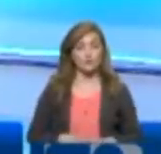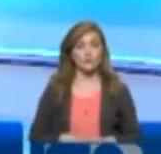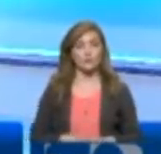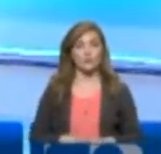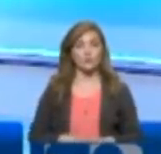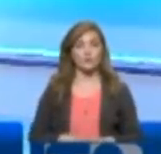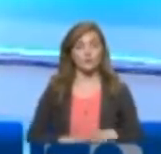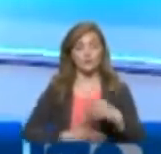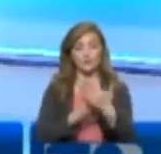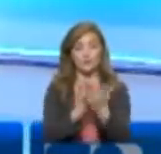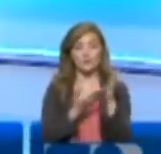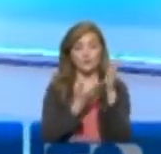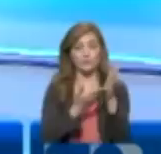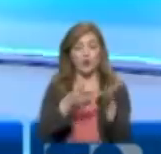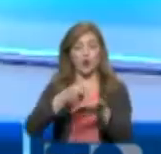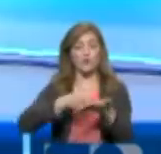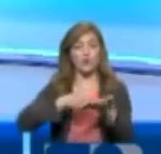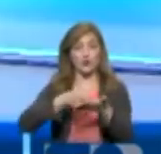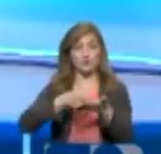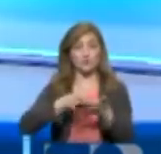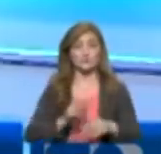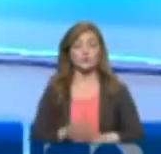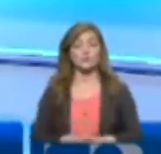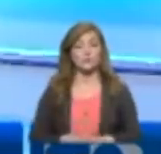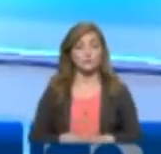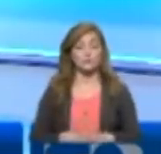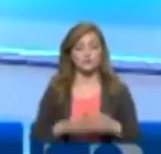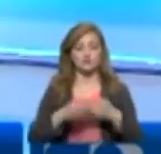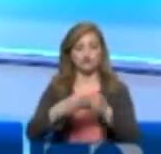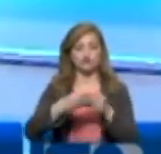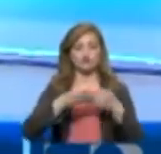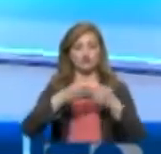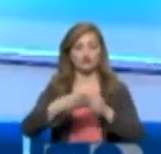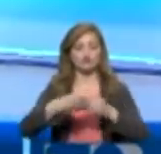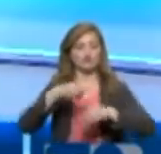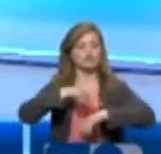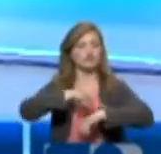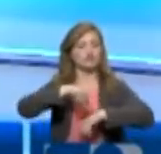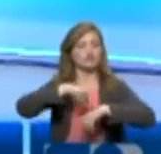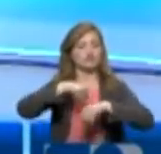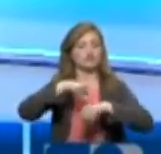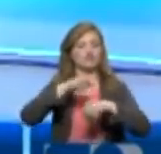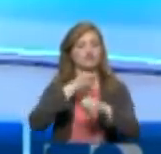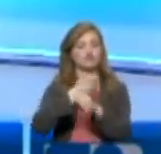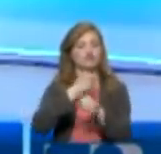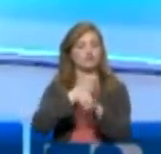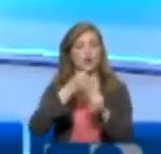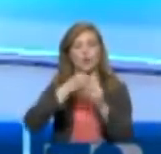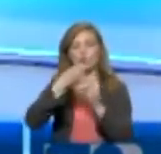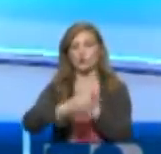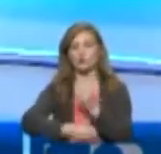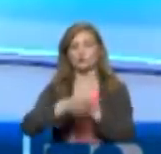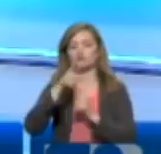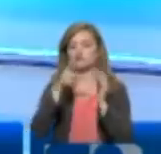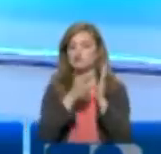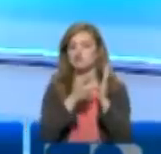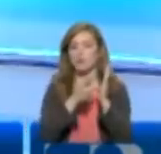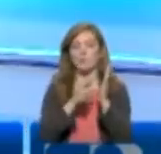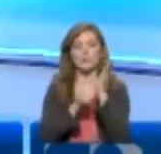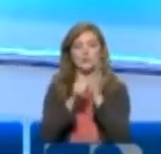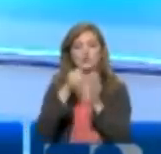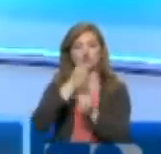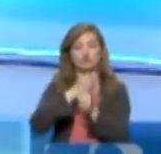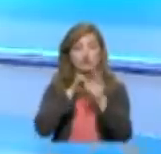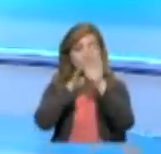proponen nuevas modalidades de contratación y flexibilidad en la jornada laboral este último producto que en el respaldo del ministro de